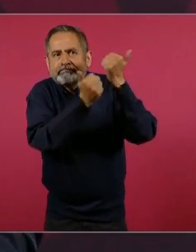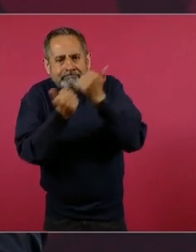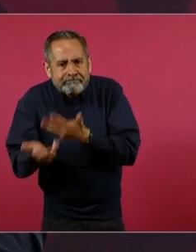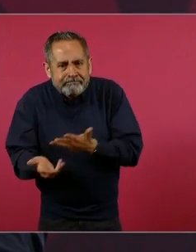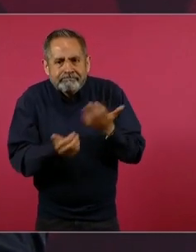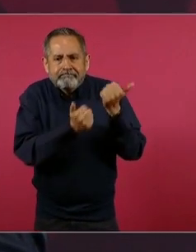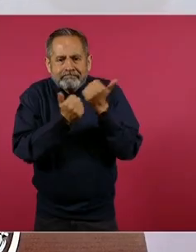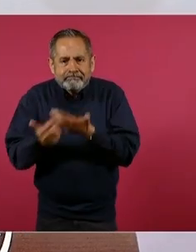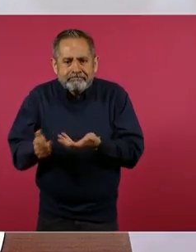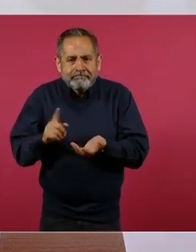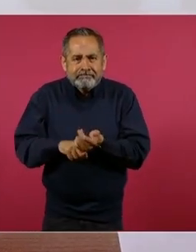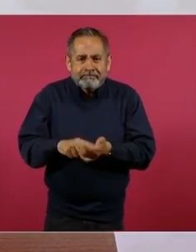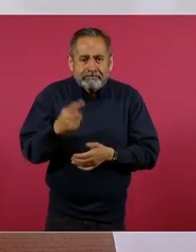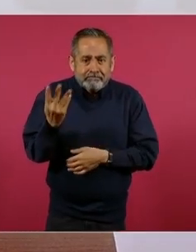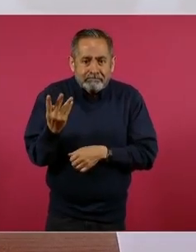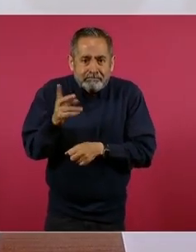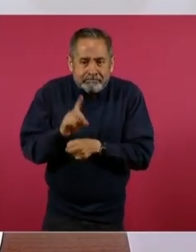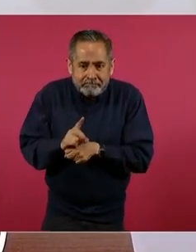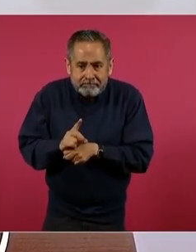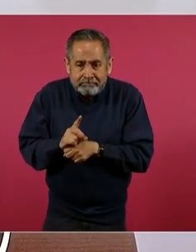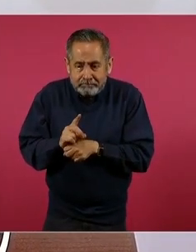gasolinas para 4 días.